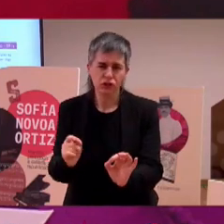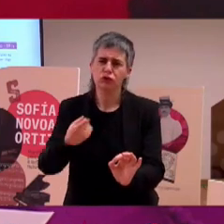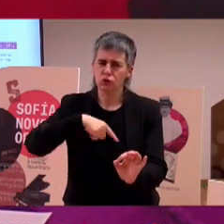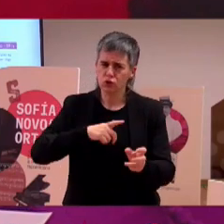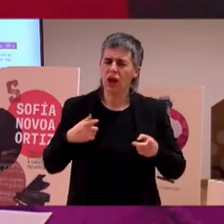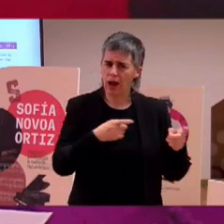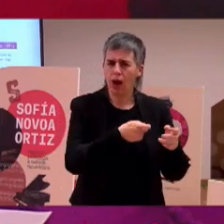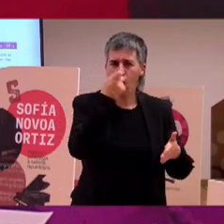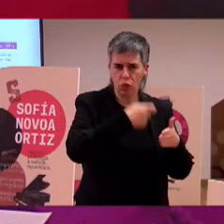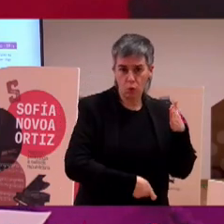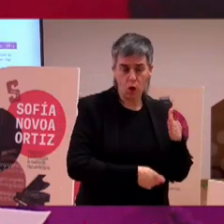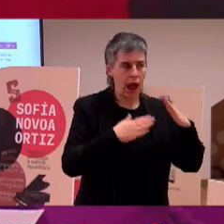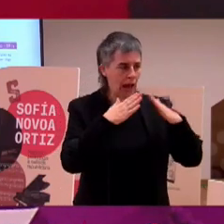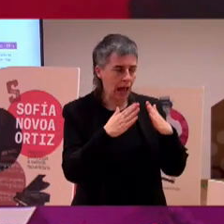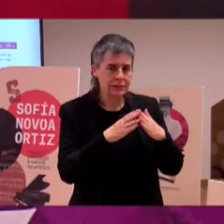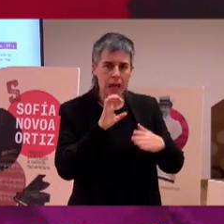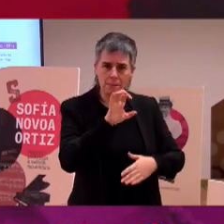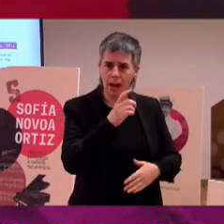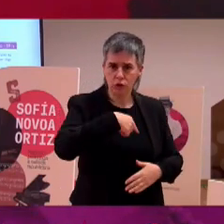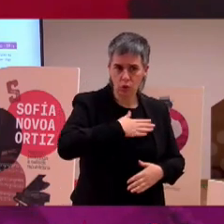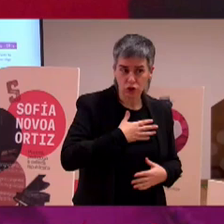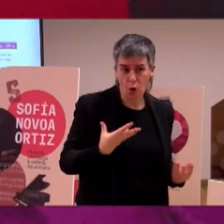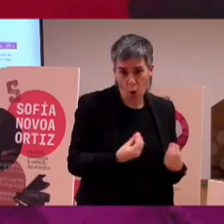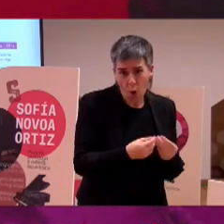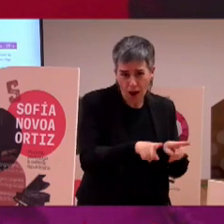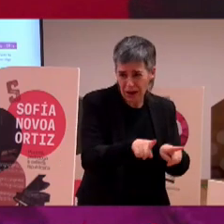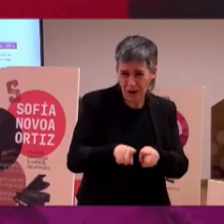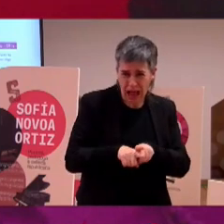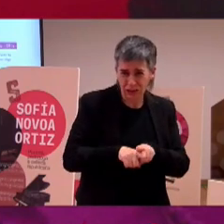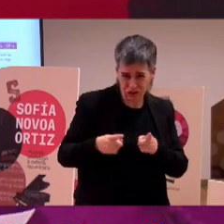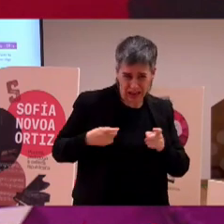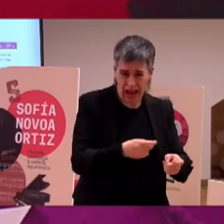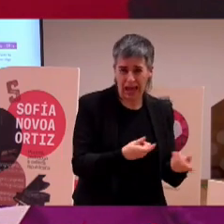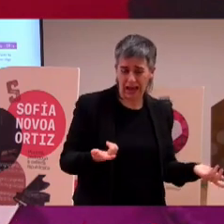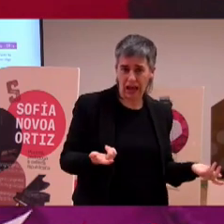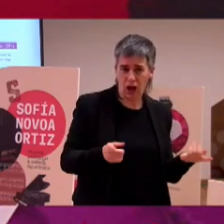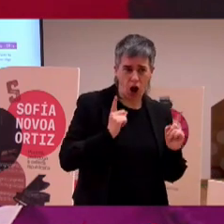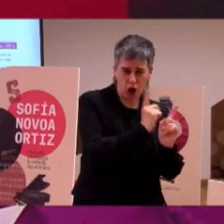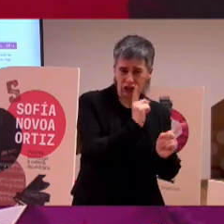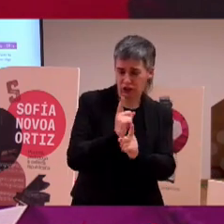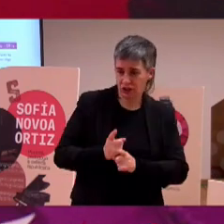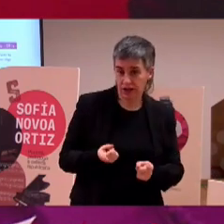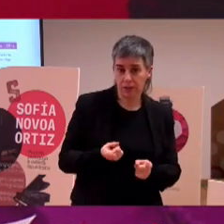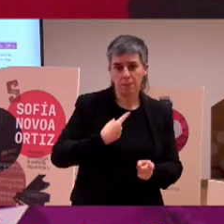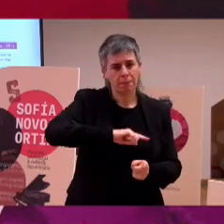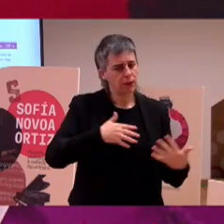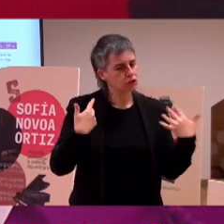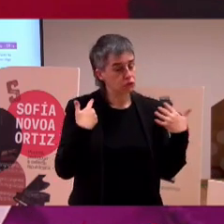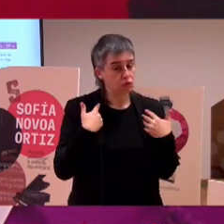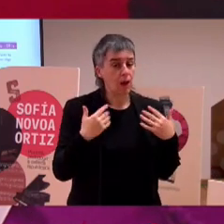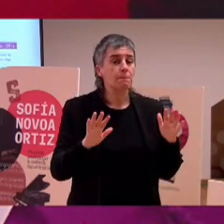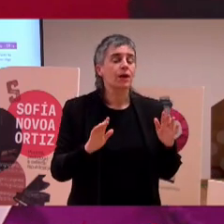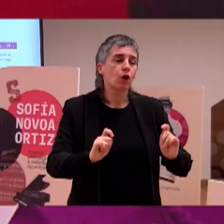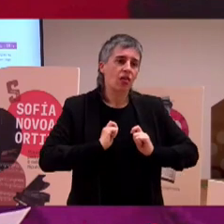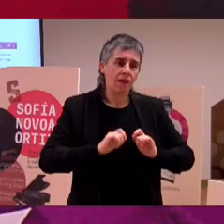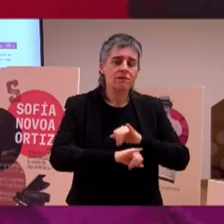en nuestra casa, en nuestro país y con hermanos. Sufrimos todo lo que un ser humano puede sufrir y a pesar de todo estamos felices, puesto que